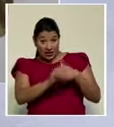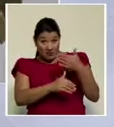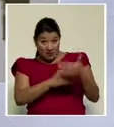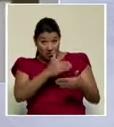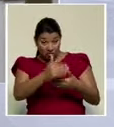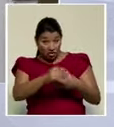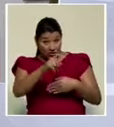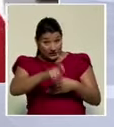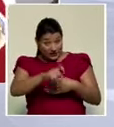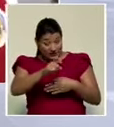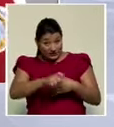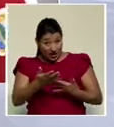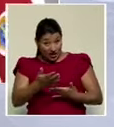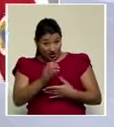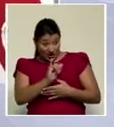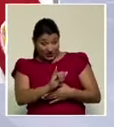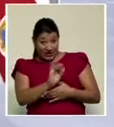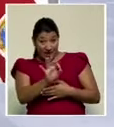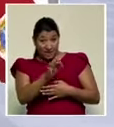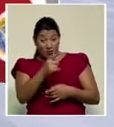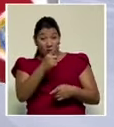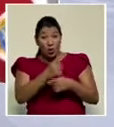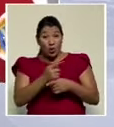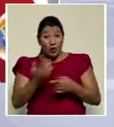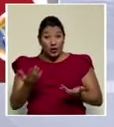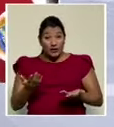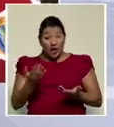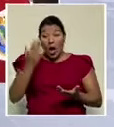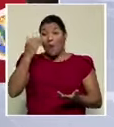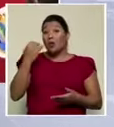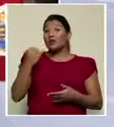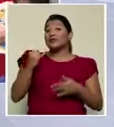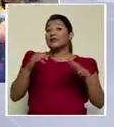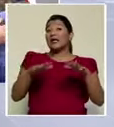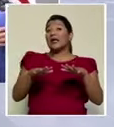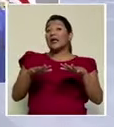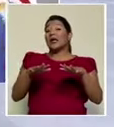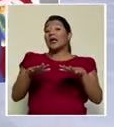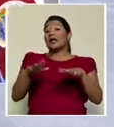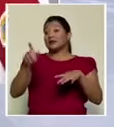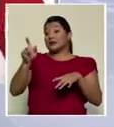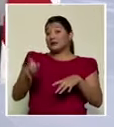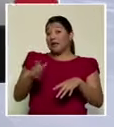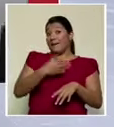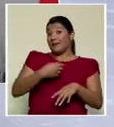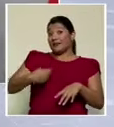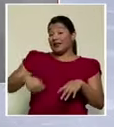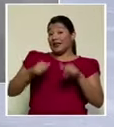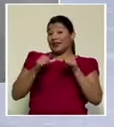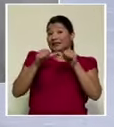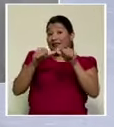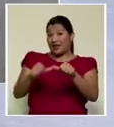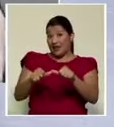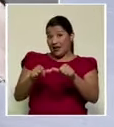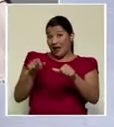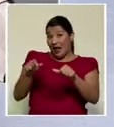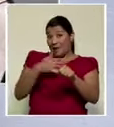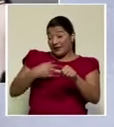ahí tenía que transitar? Porque si el magistrado presidente se quedaba en el cargo, aún